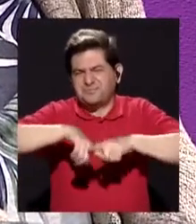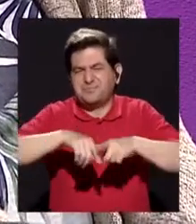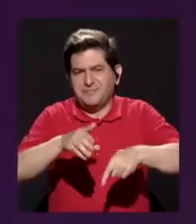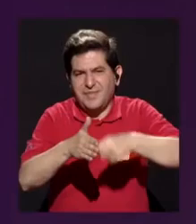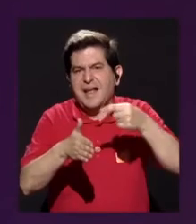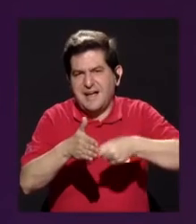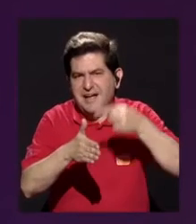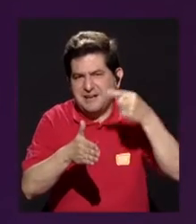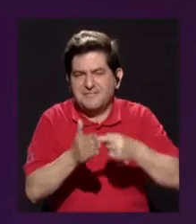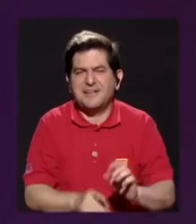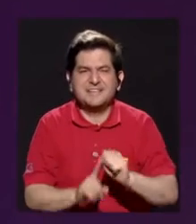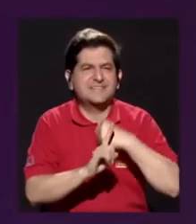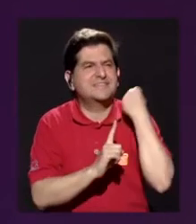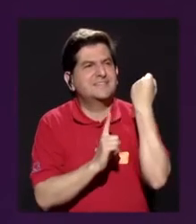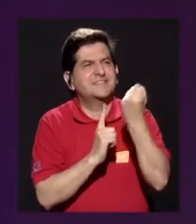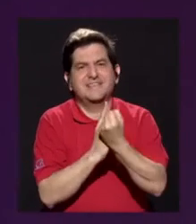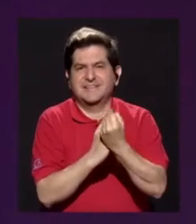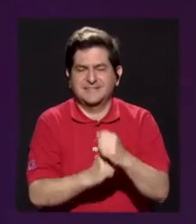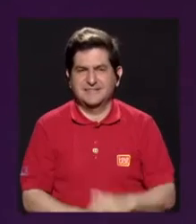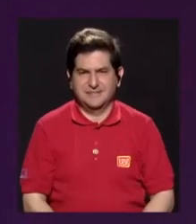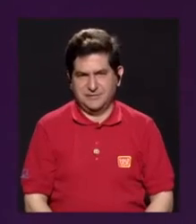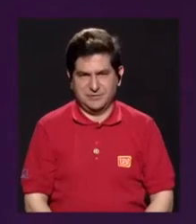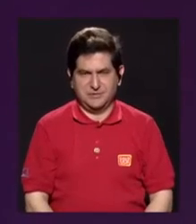veces el asunto de que